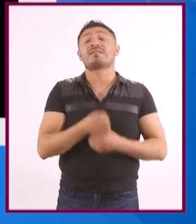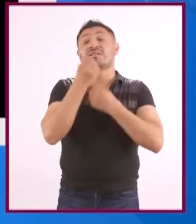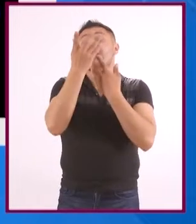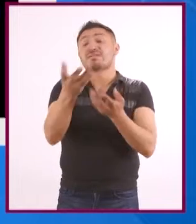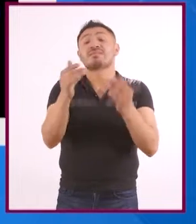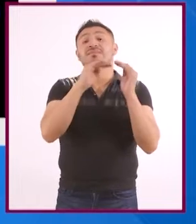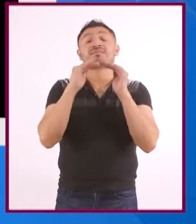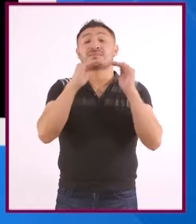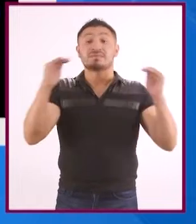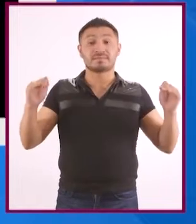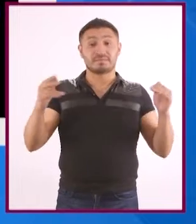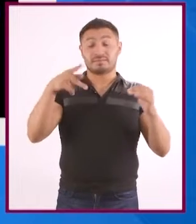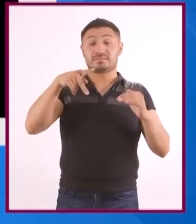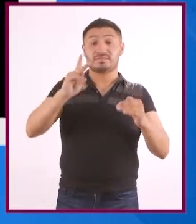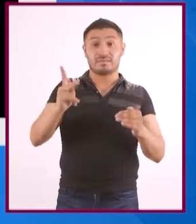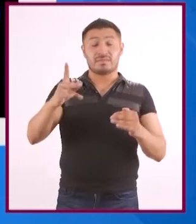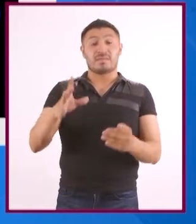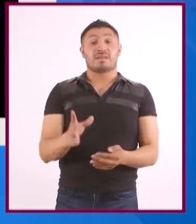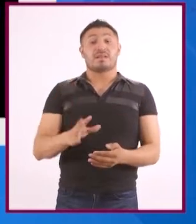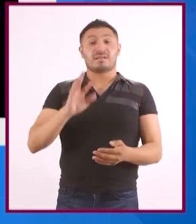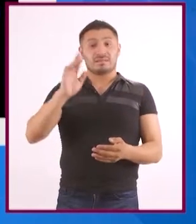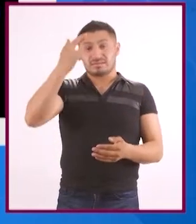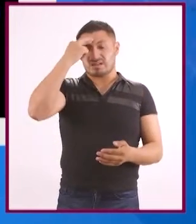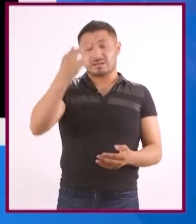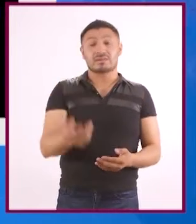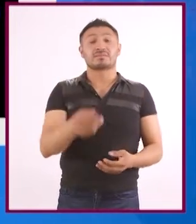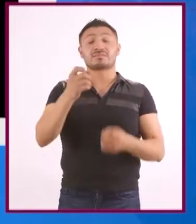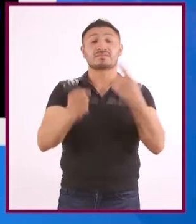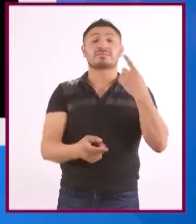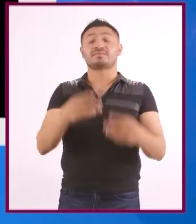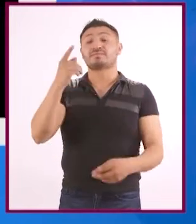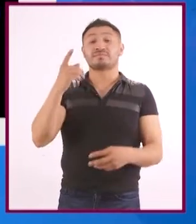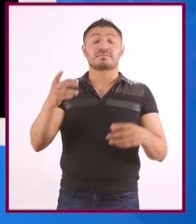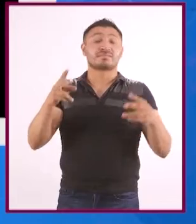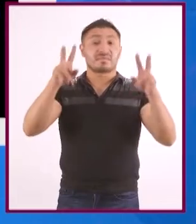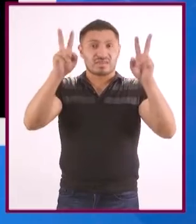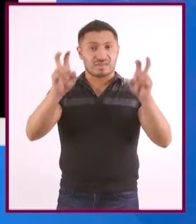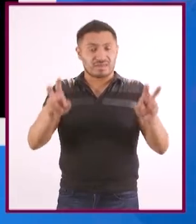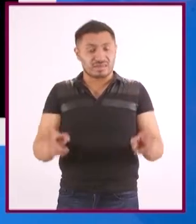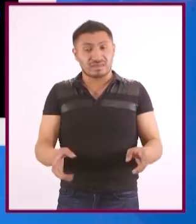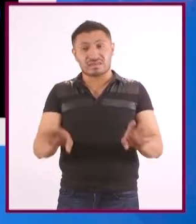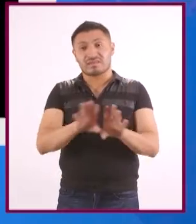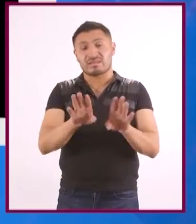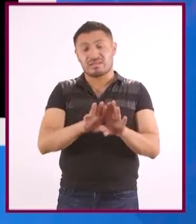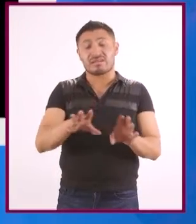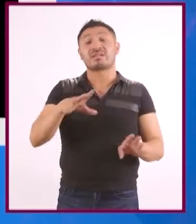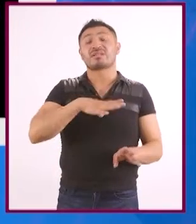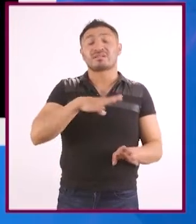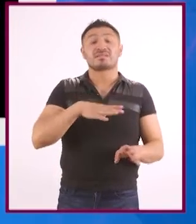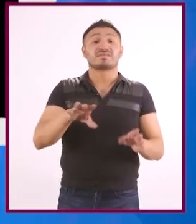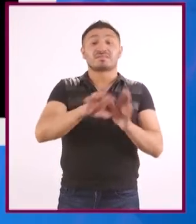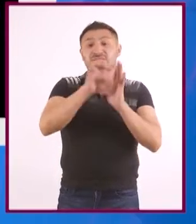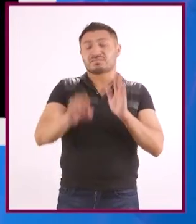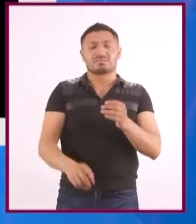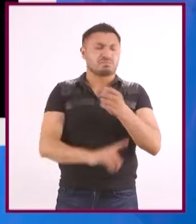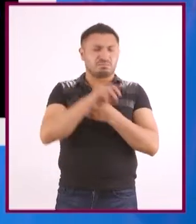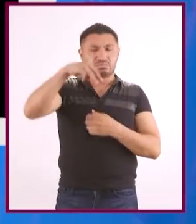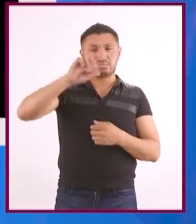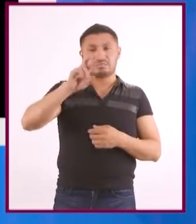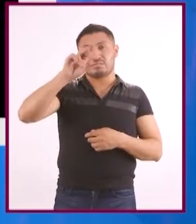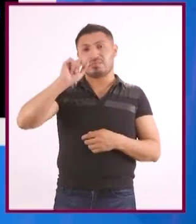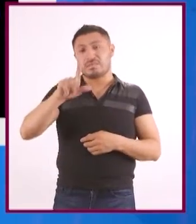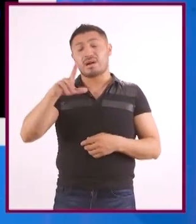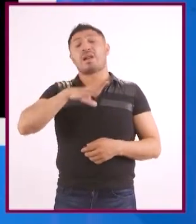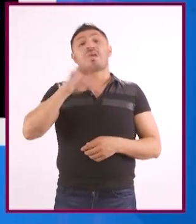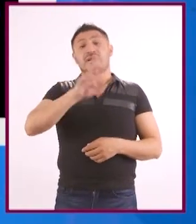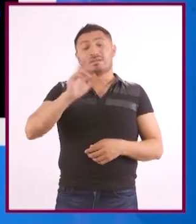de la democracia, pero consideramos que en algunas materias puntuales, cuando existe como un problema moral importante, pues se